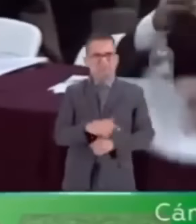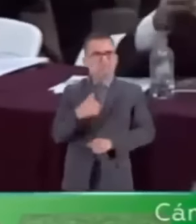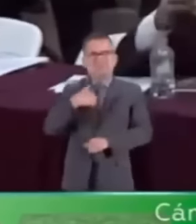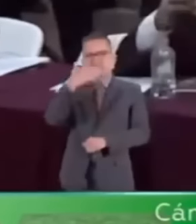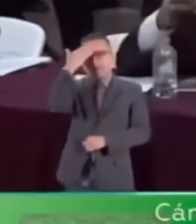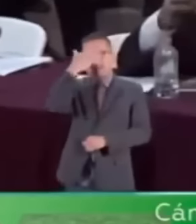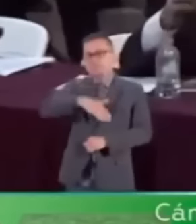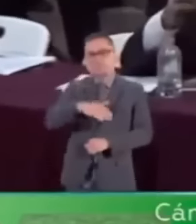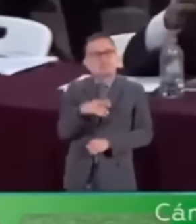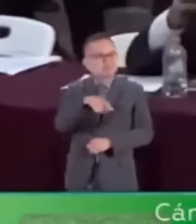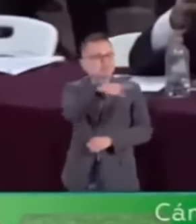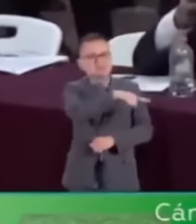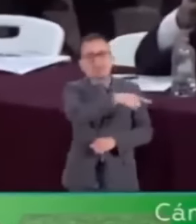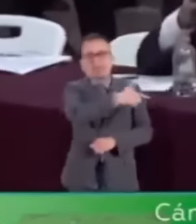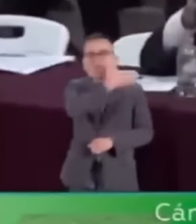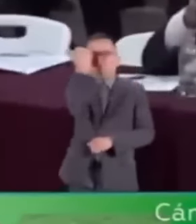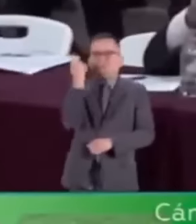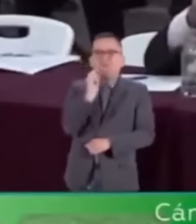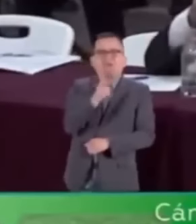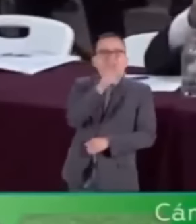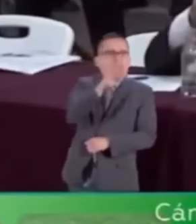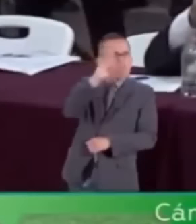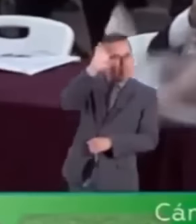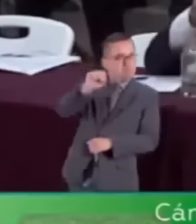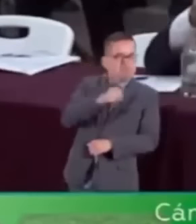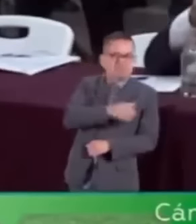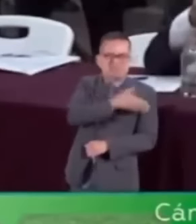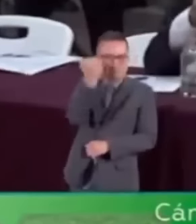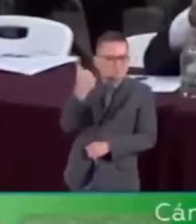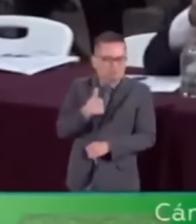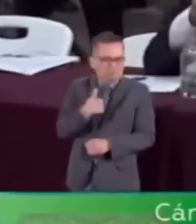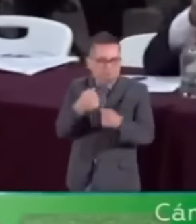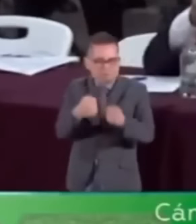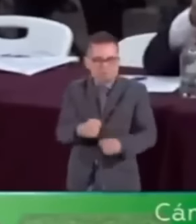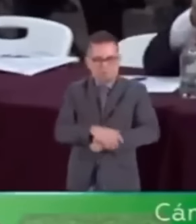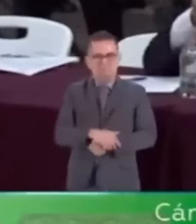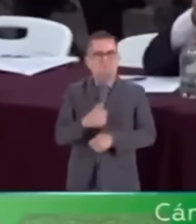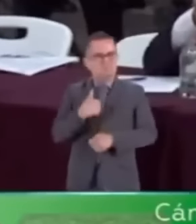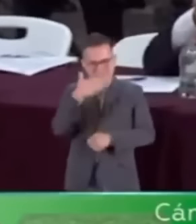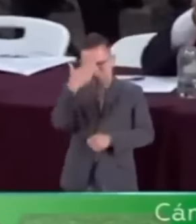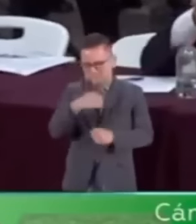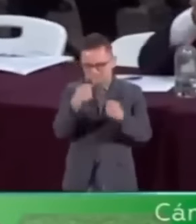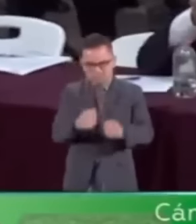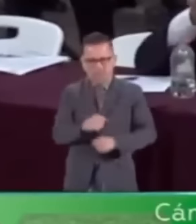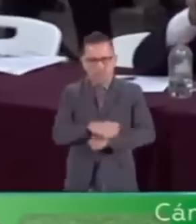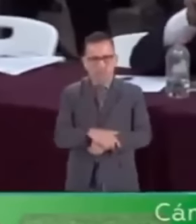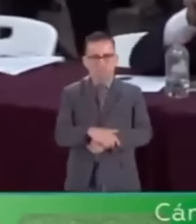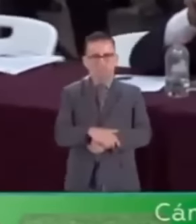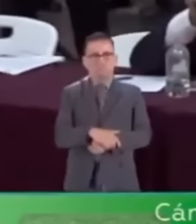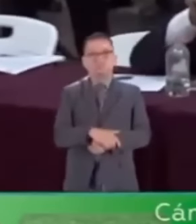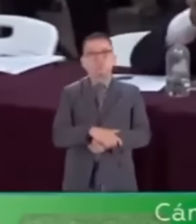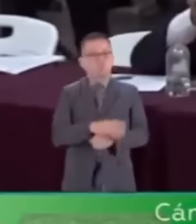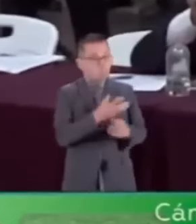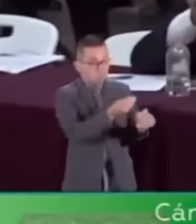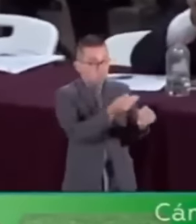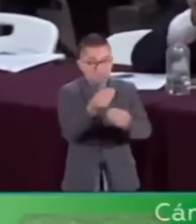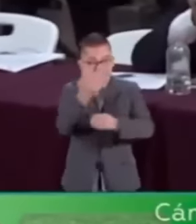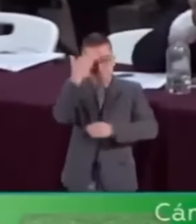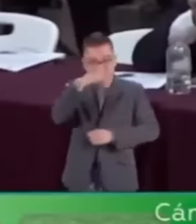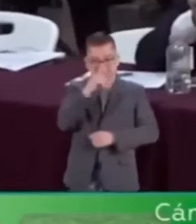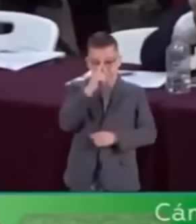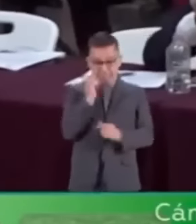siquiera saben lo que es eso. Estoy claro que ni siquiera lo saben. Mucho menos conocen